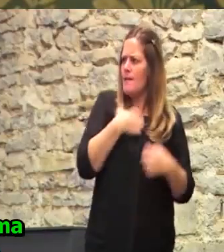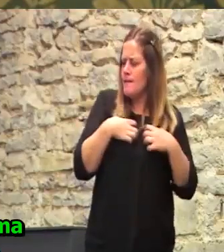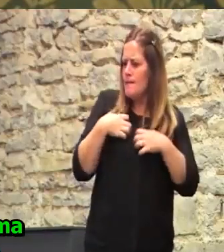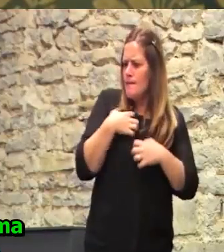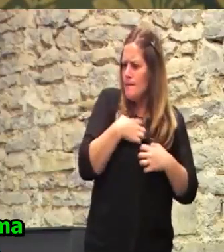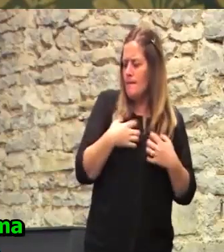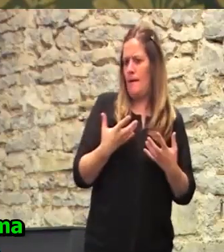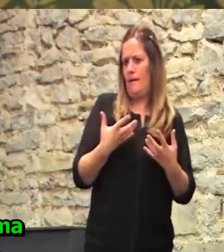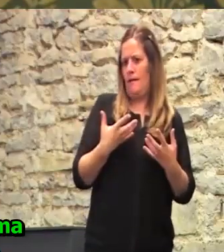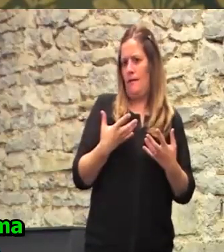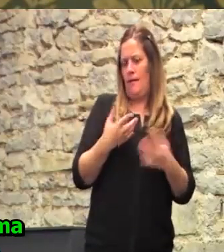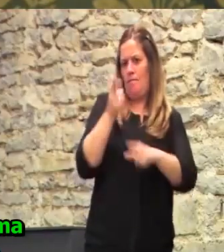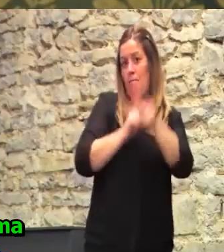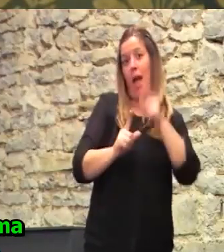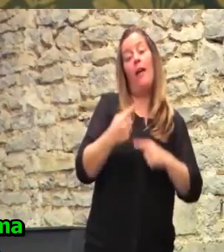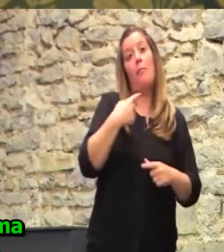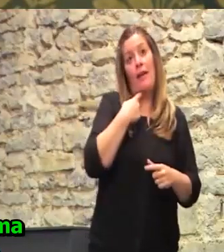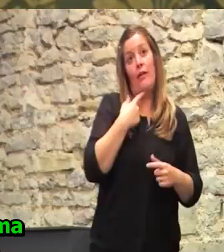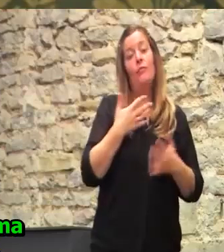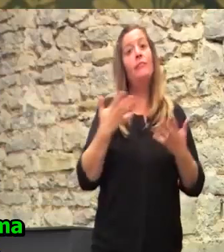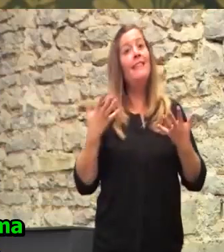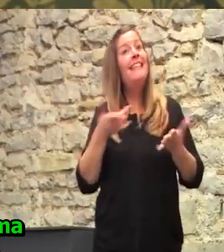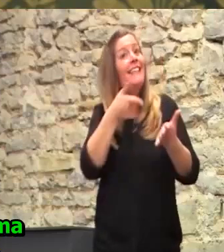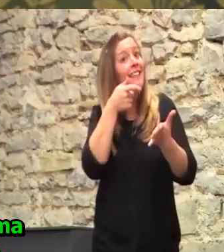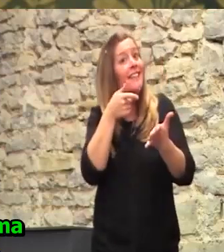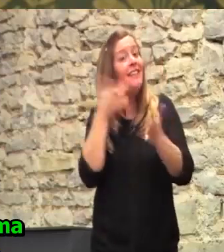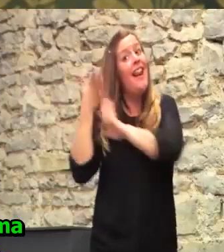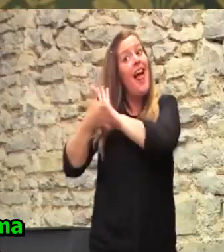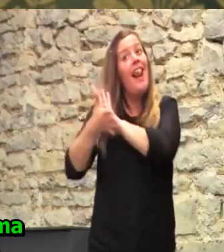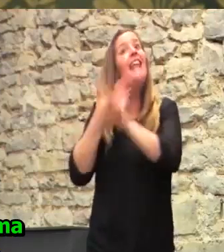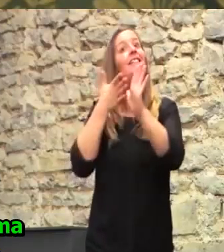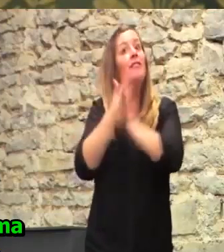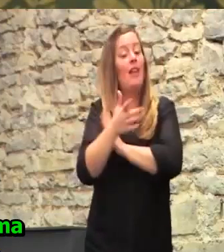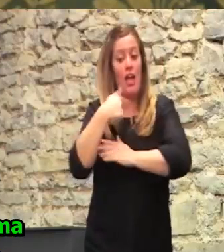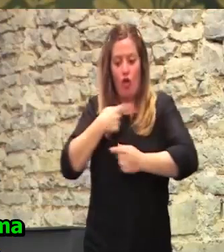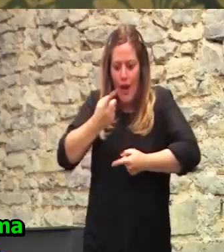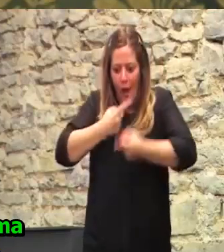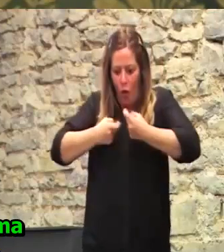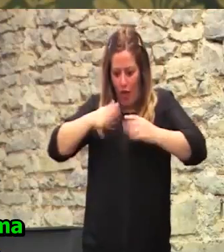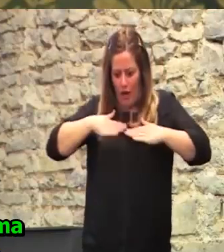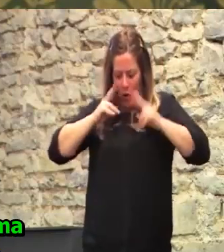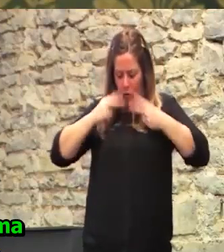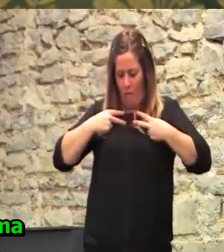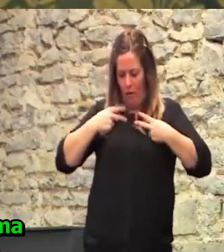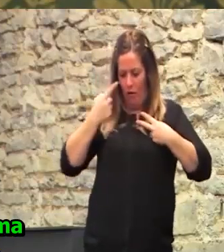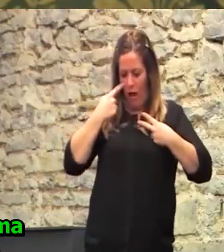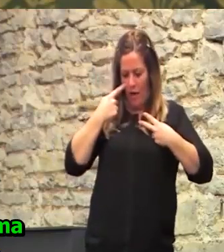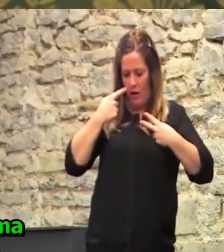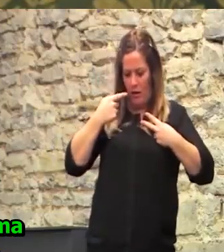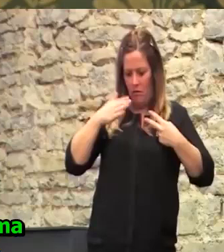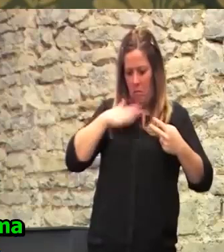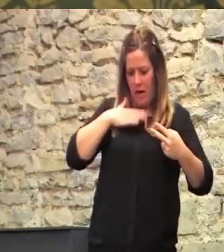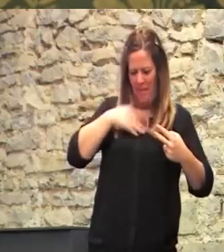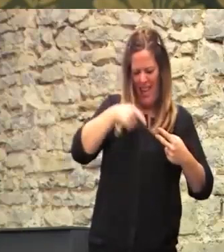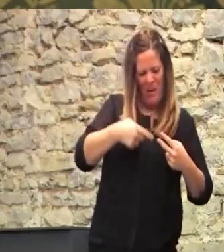cuando uno puede pensar en negocio cuando uno puede negociar consigo misma y elegir cuál es el costo menos